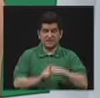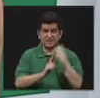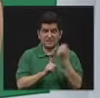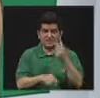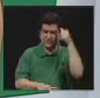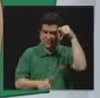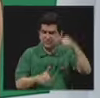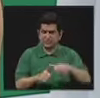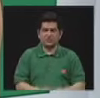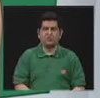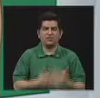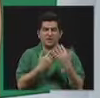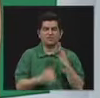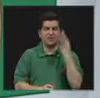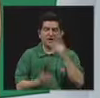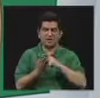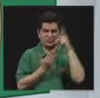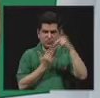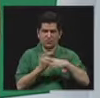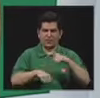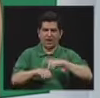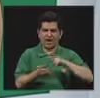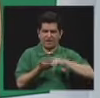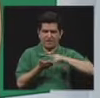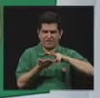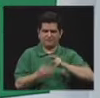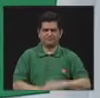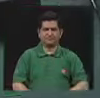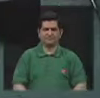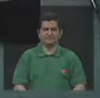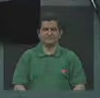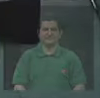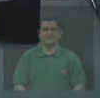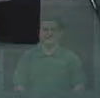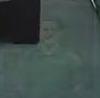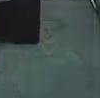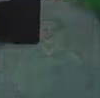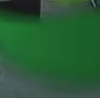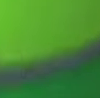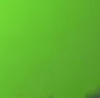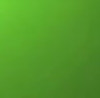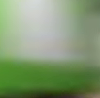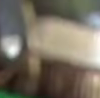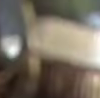tomen cartas en el asunto. Los esperamos en otro programa de Era Verde. Muchas gracias. Muchas gracias.